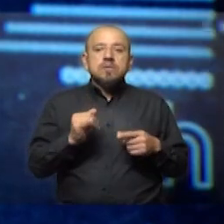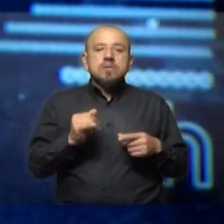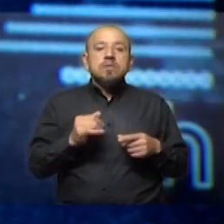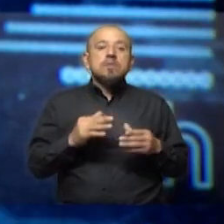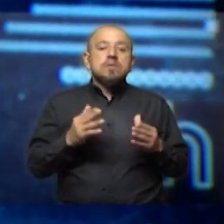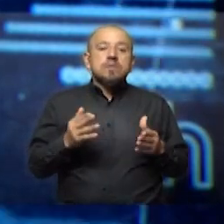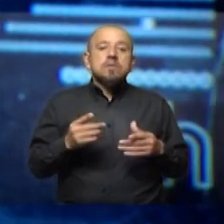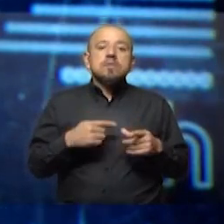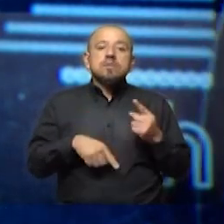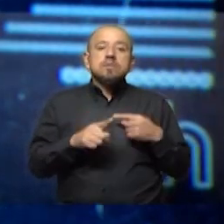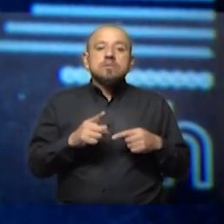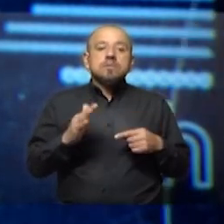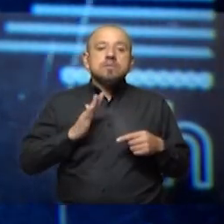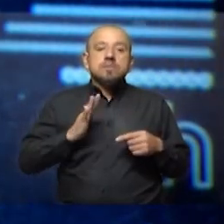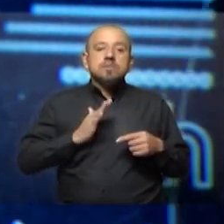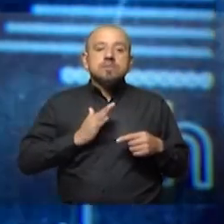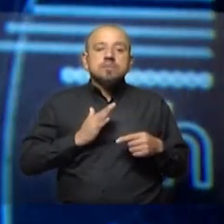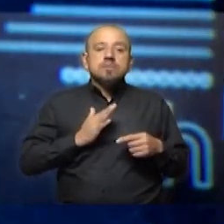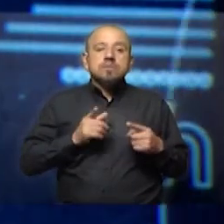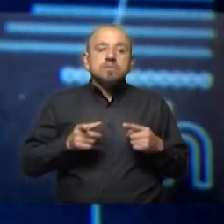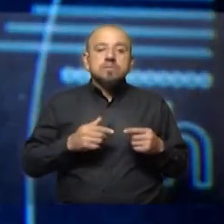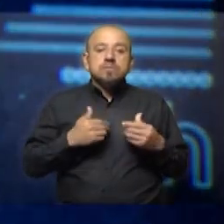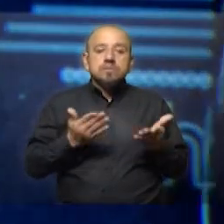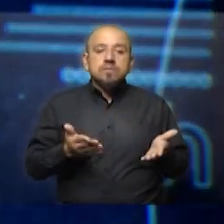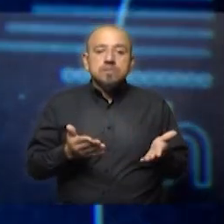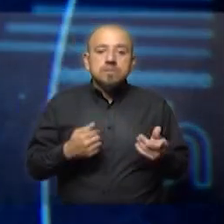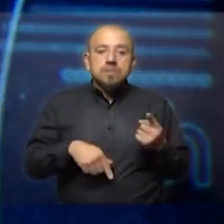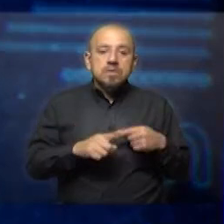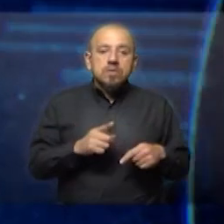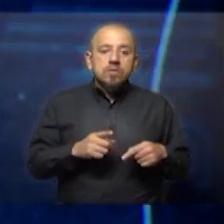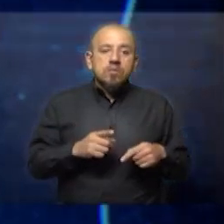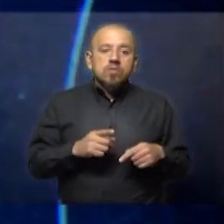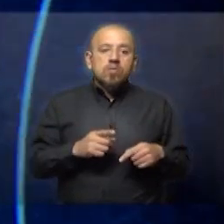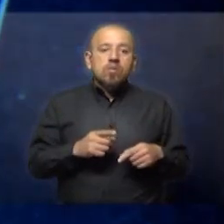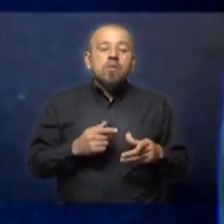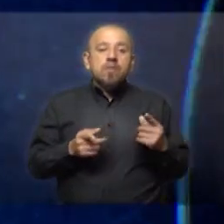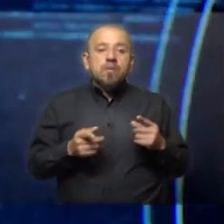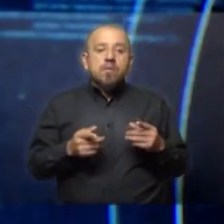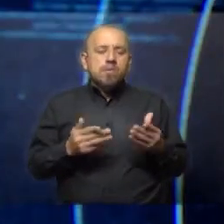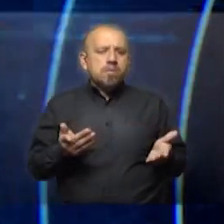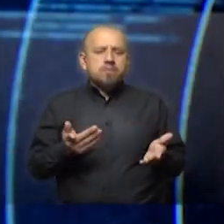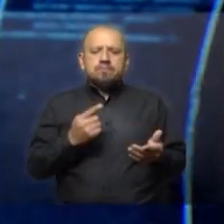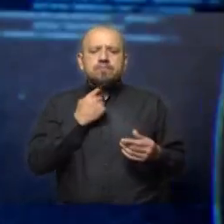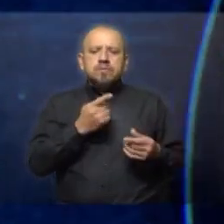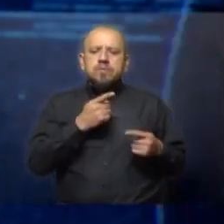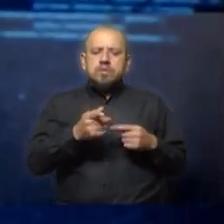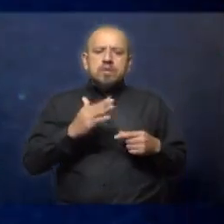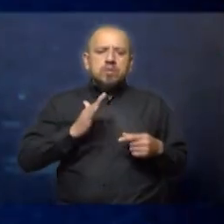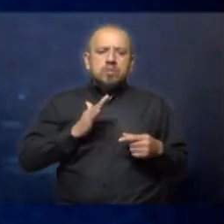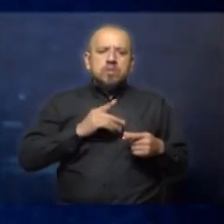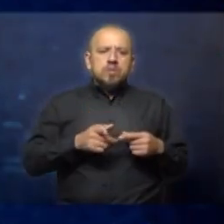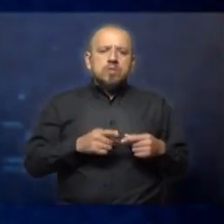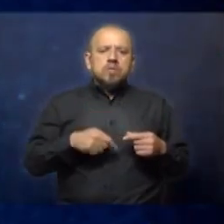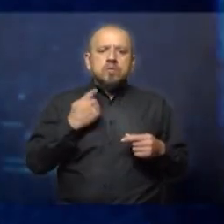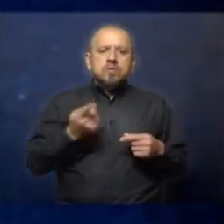Sería bueno que le diéramos a la mujer la chance de salirse de ese contrato tan poco conveniente esta de alguna manera no y quedadas